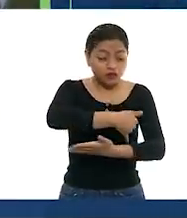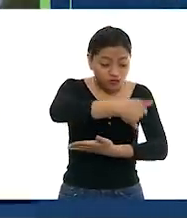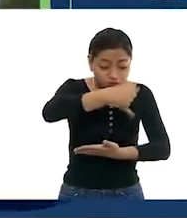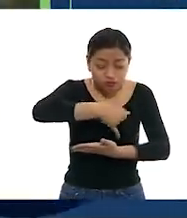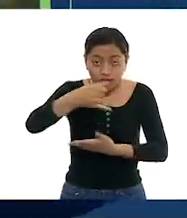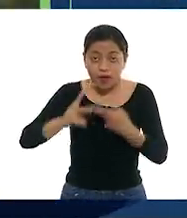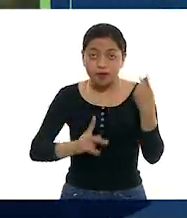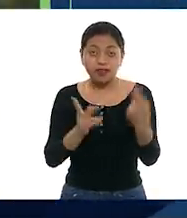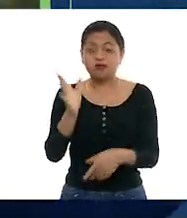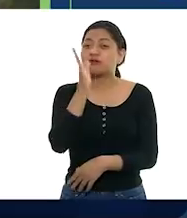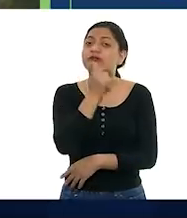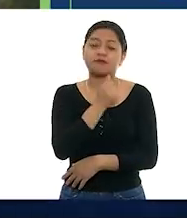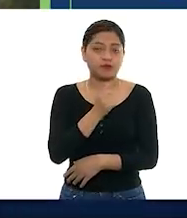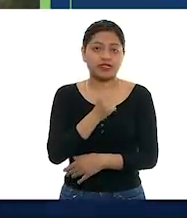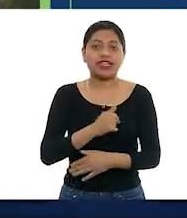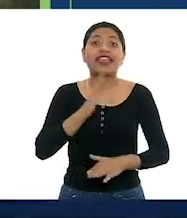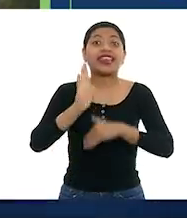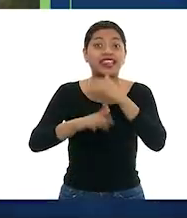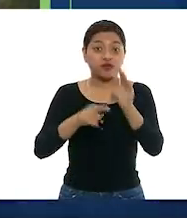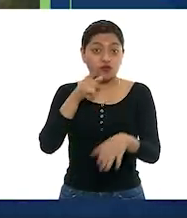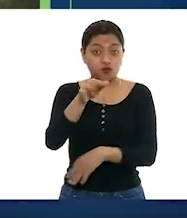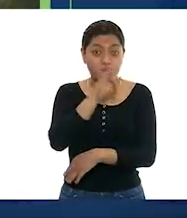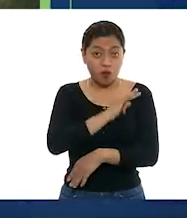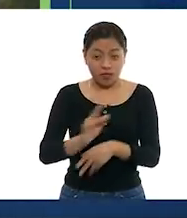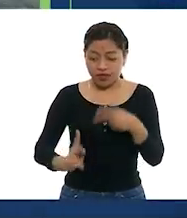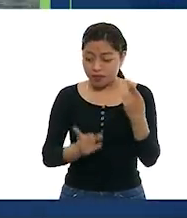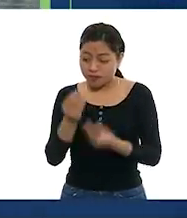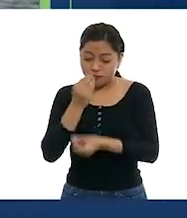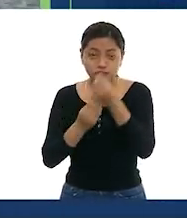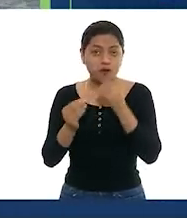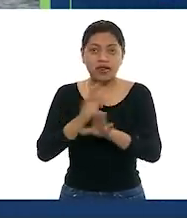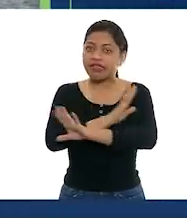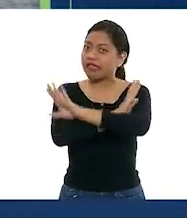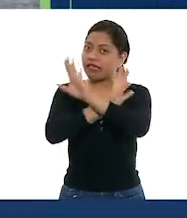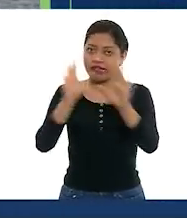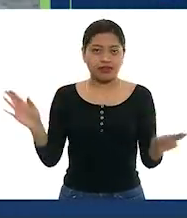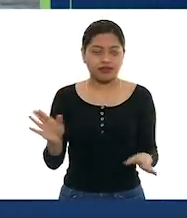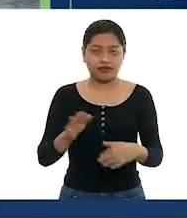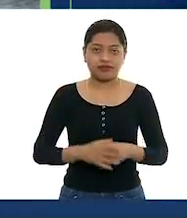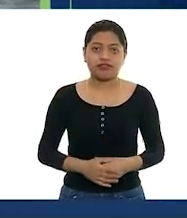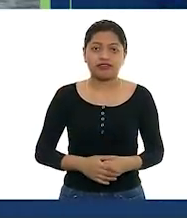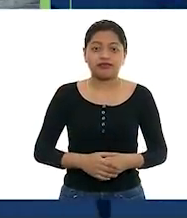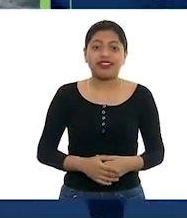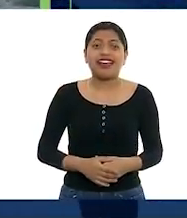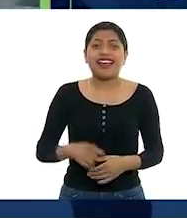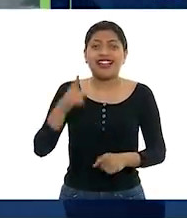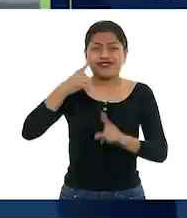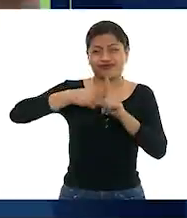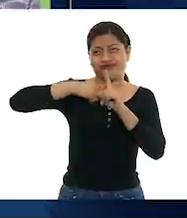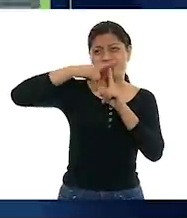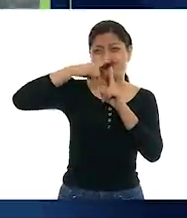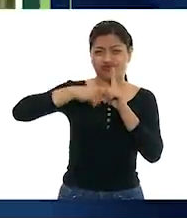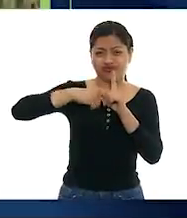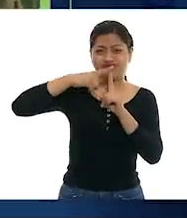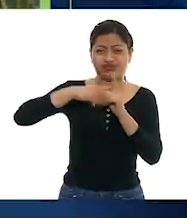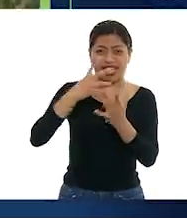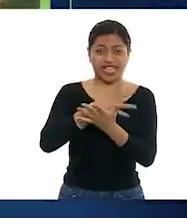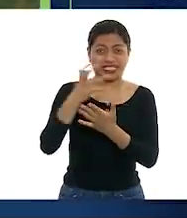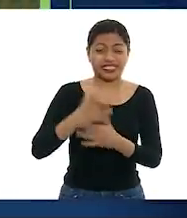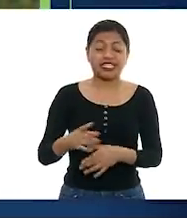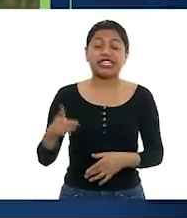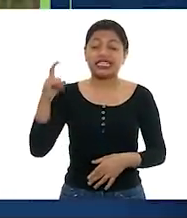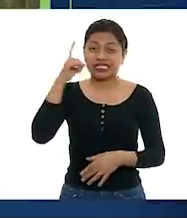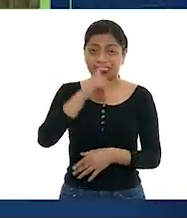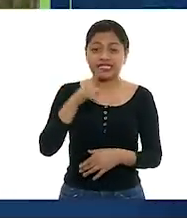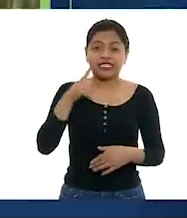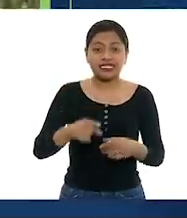Y disminuirá drásticamente nuestra capacidad de producir alimentos. Los eventos climáticos extremos son cada vez más frecuentes y han causado